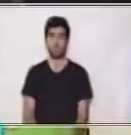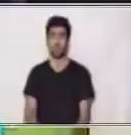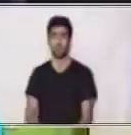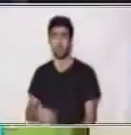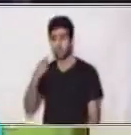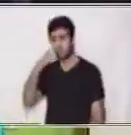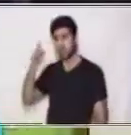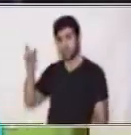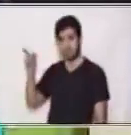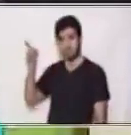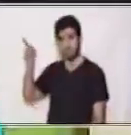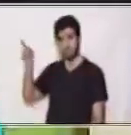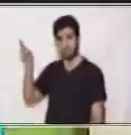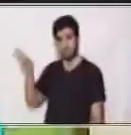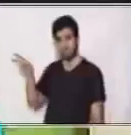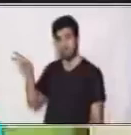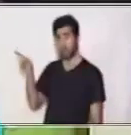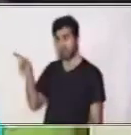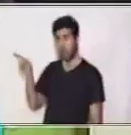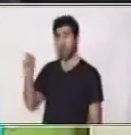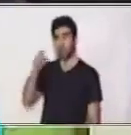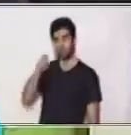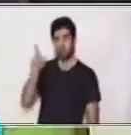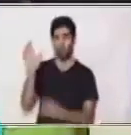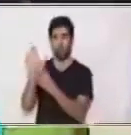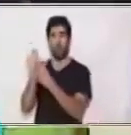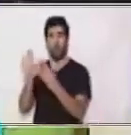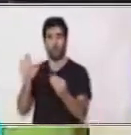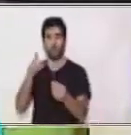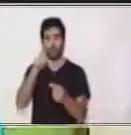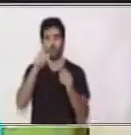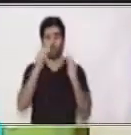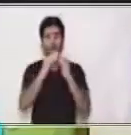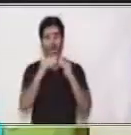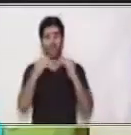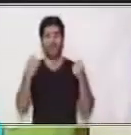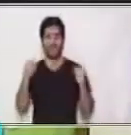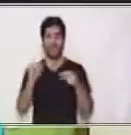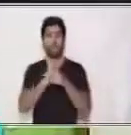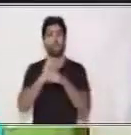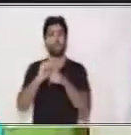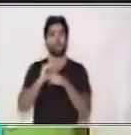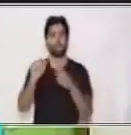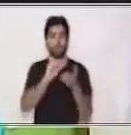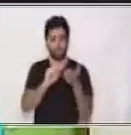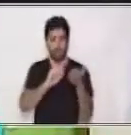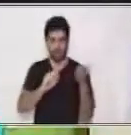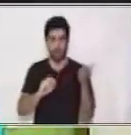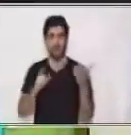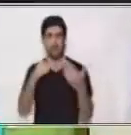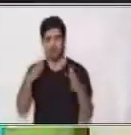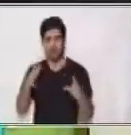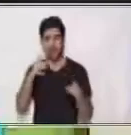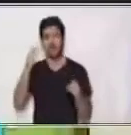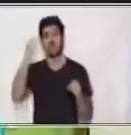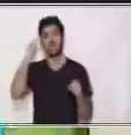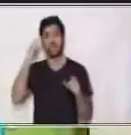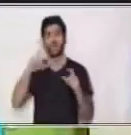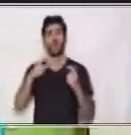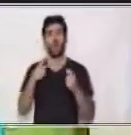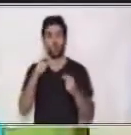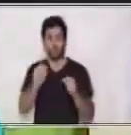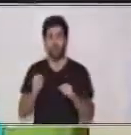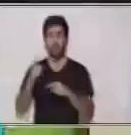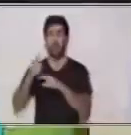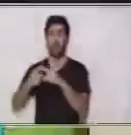Estas dos operaciones que tenemos aquí el día de hoy son para que las practiques en casa y tengas la oportunidad de compartir